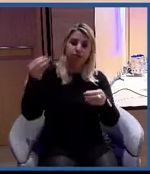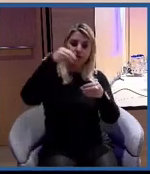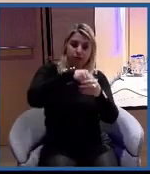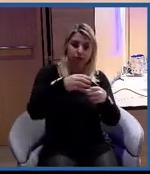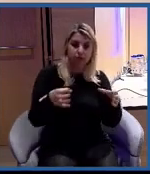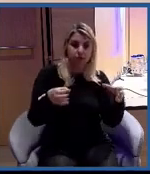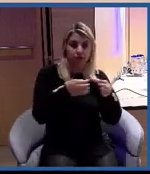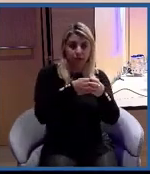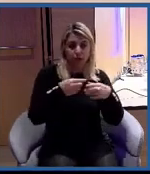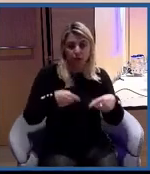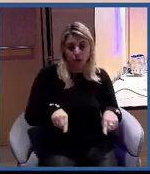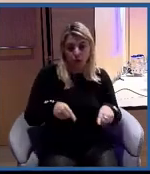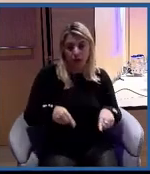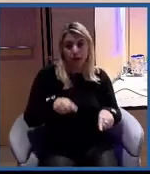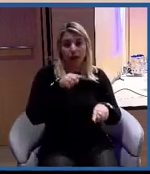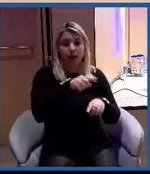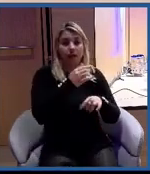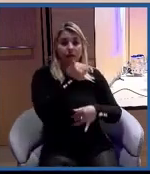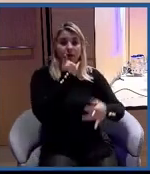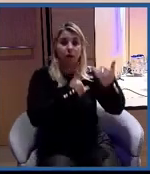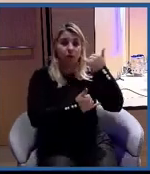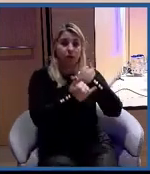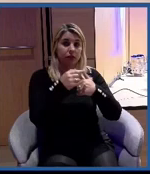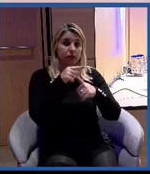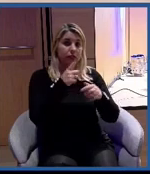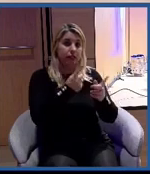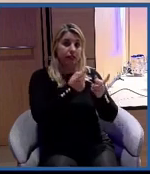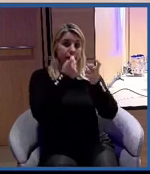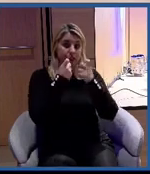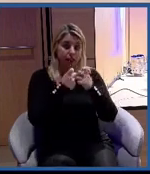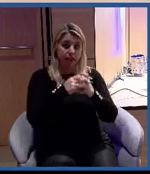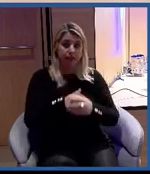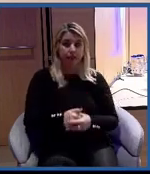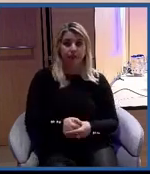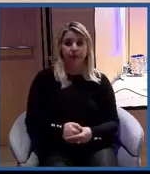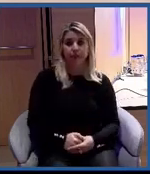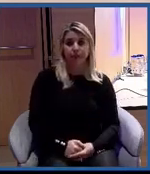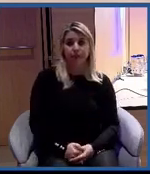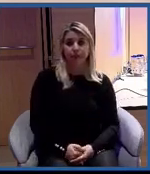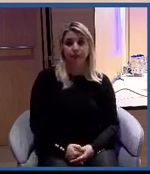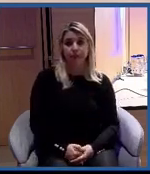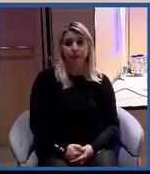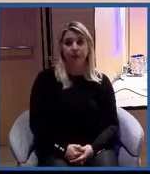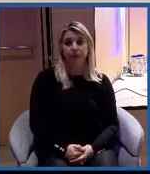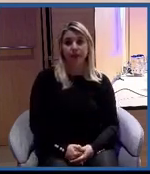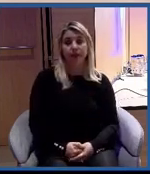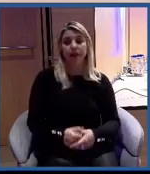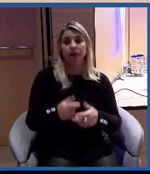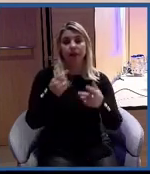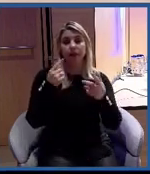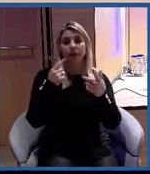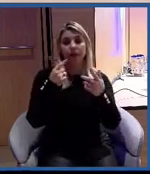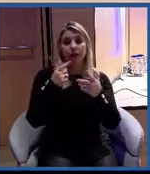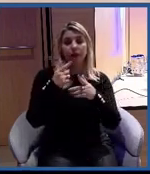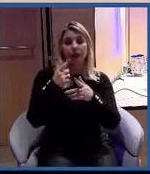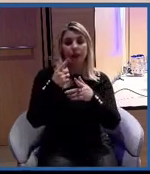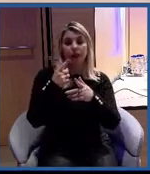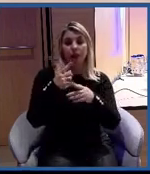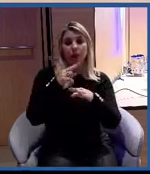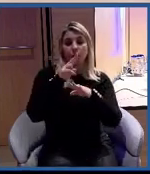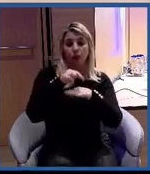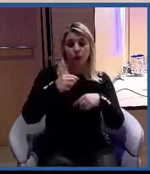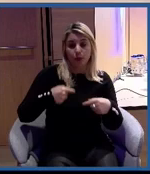de esa forma tienen la información que ellos requieren para cualquier otra cosa o bien el uso de la